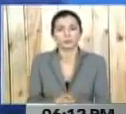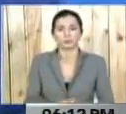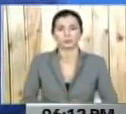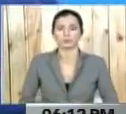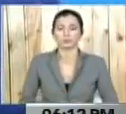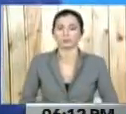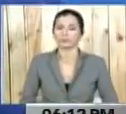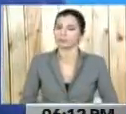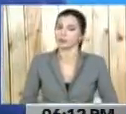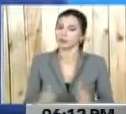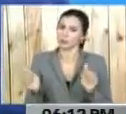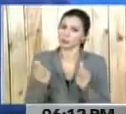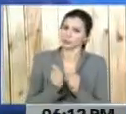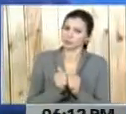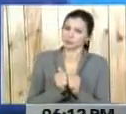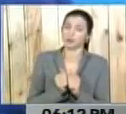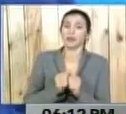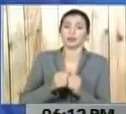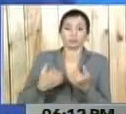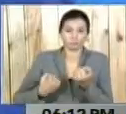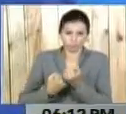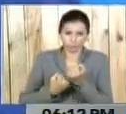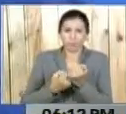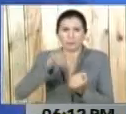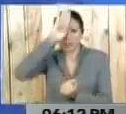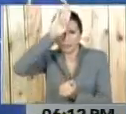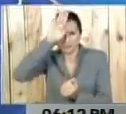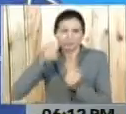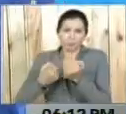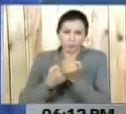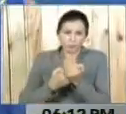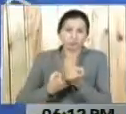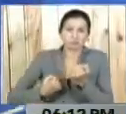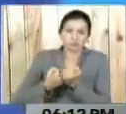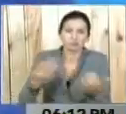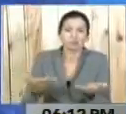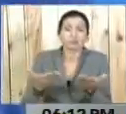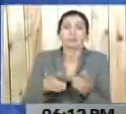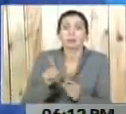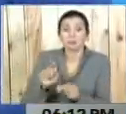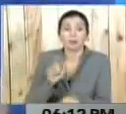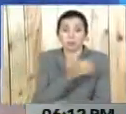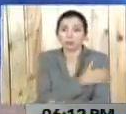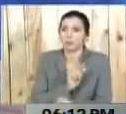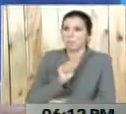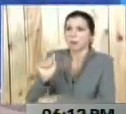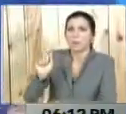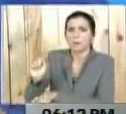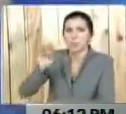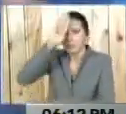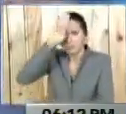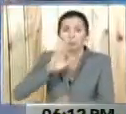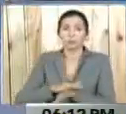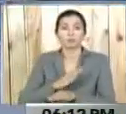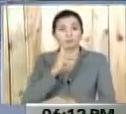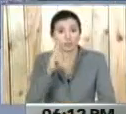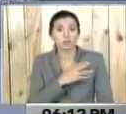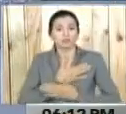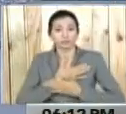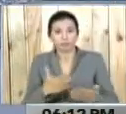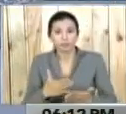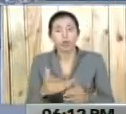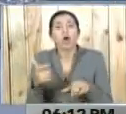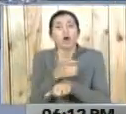la voluntad y el acompañamiento que ha hecho el Papa Francisco. Hemos visto que hasta al Papa Francisco se le ha atacado por la disposición que ha tenido el Vaticano, por solicitud de